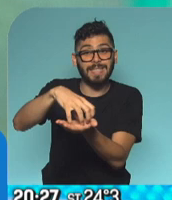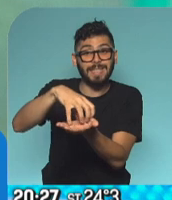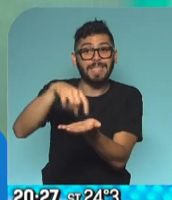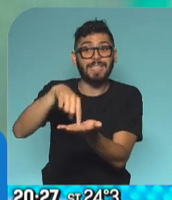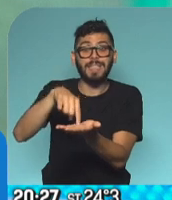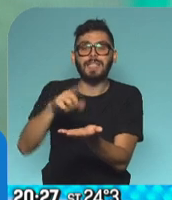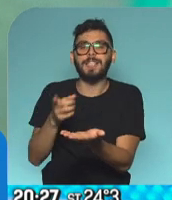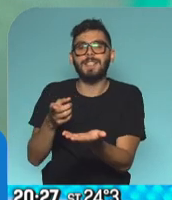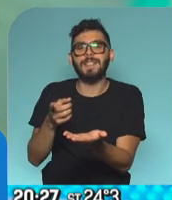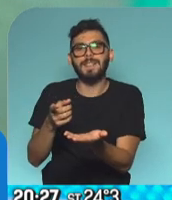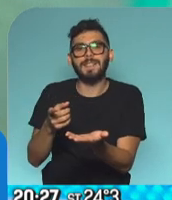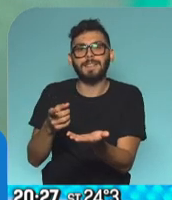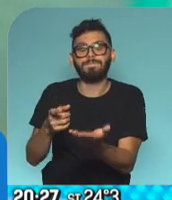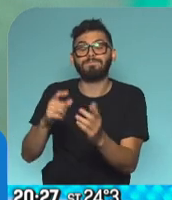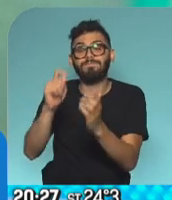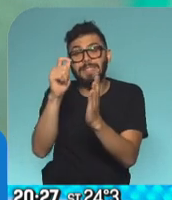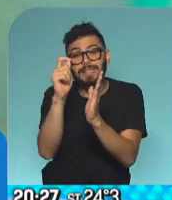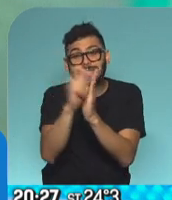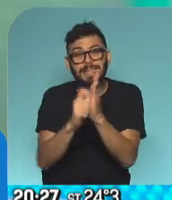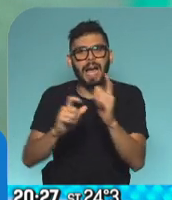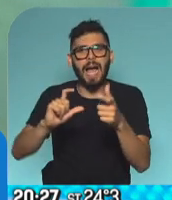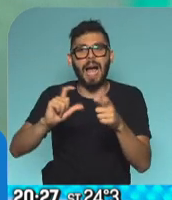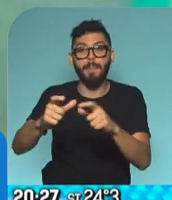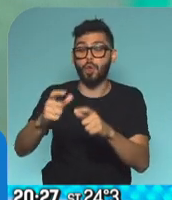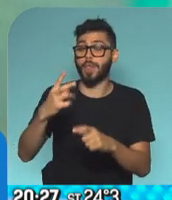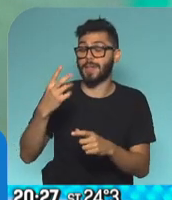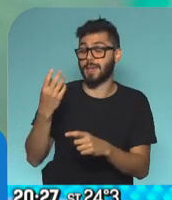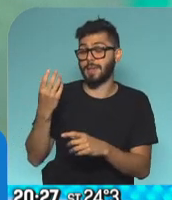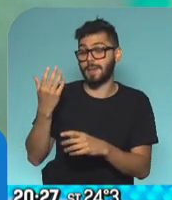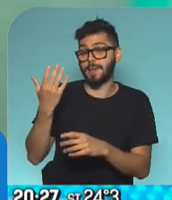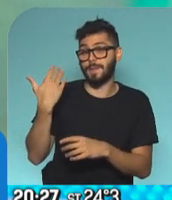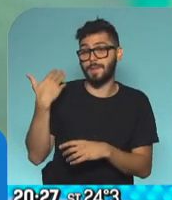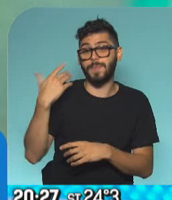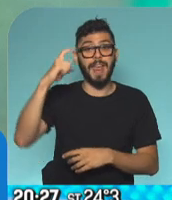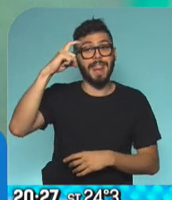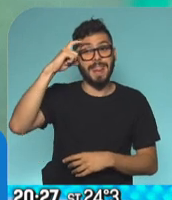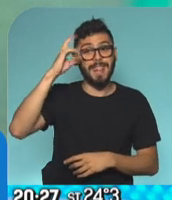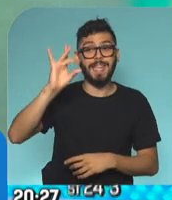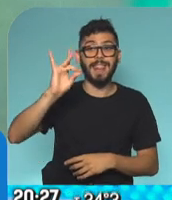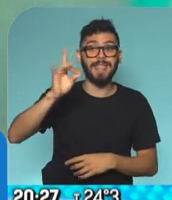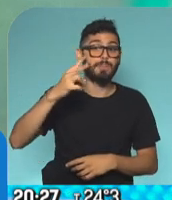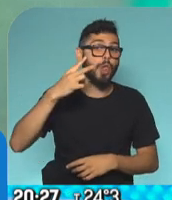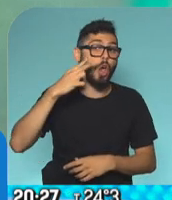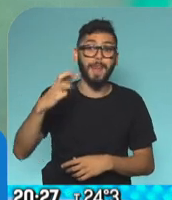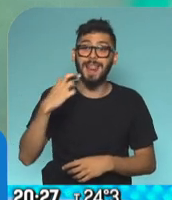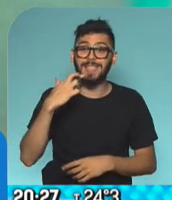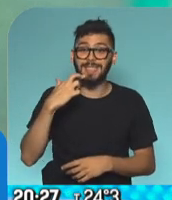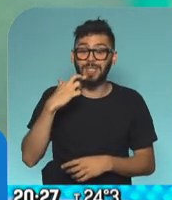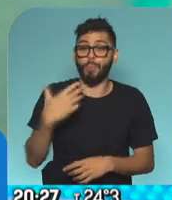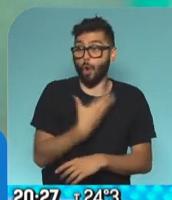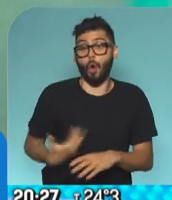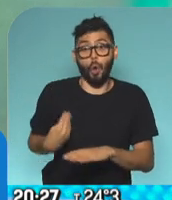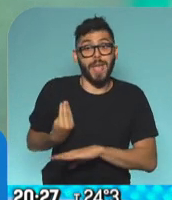de derecho ha cambiado los requisitos en partir del 10 de diciembre de 2019 justamente de nuestro